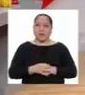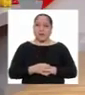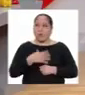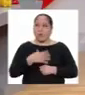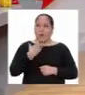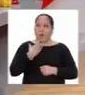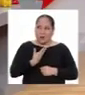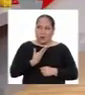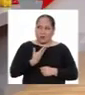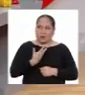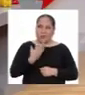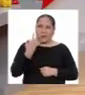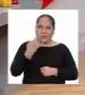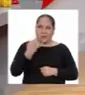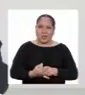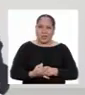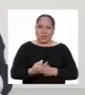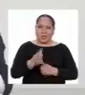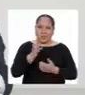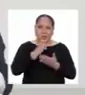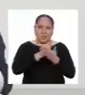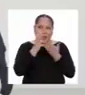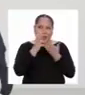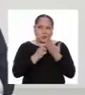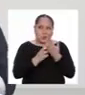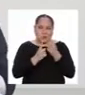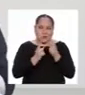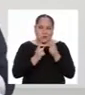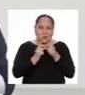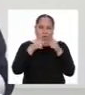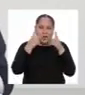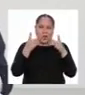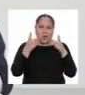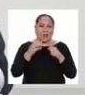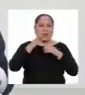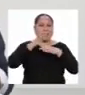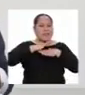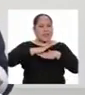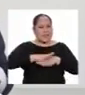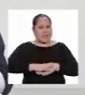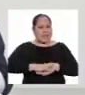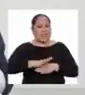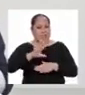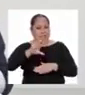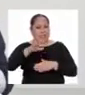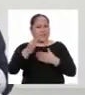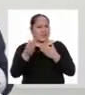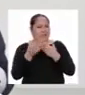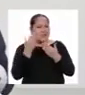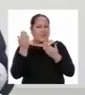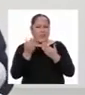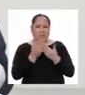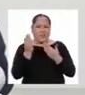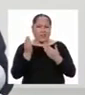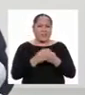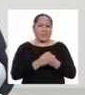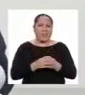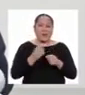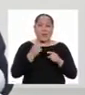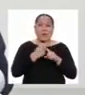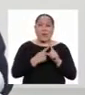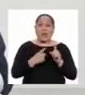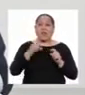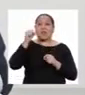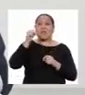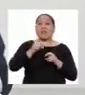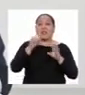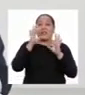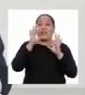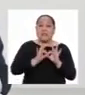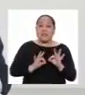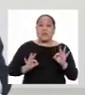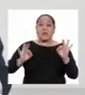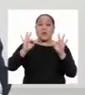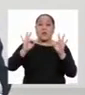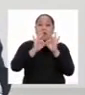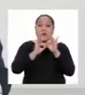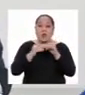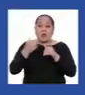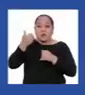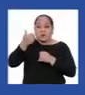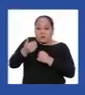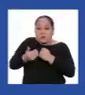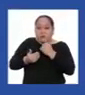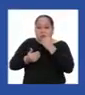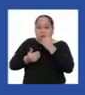¡Wow! Realmente es un proyecto grande. Tranquila, van a ver lo fácil que es, pero es importante seguir todo